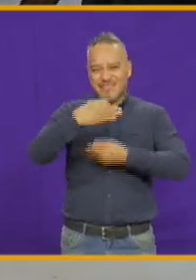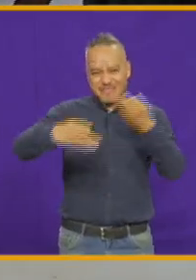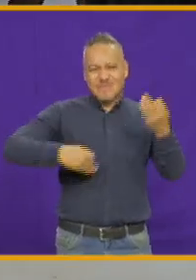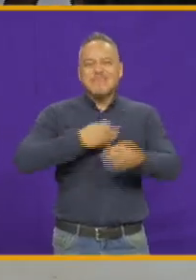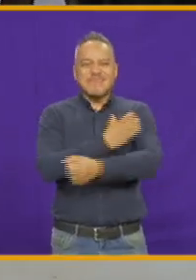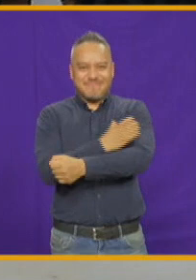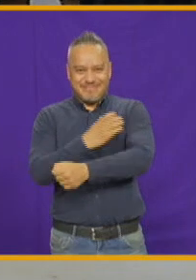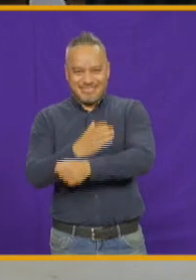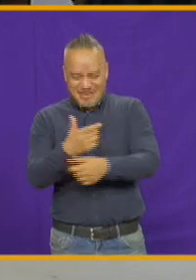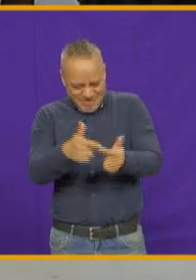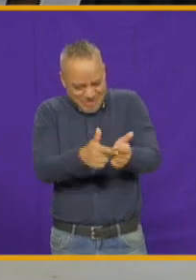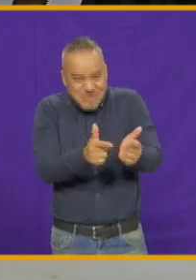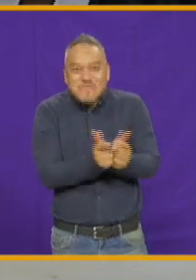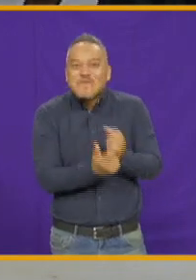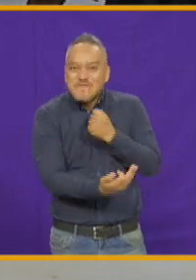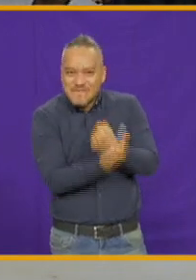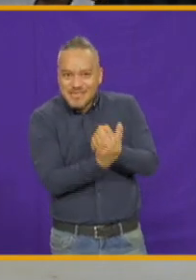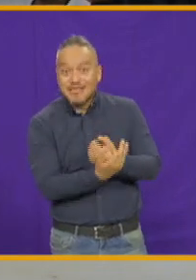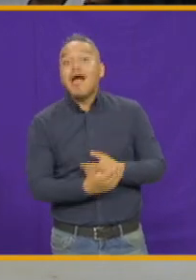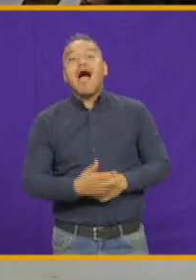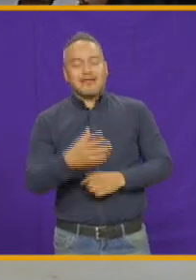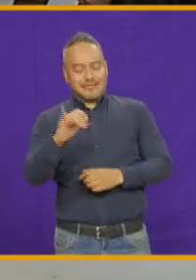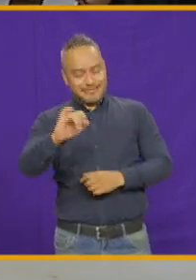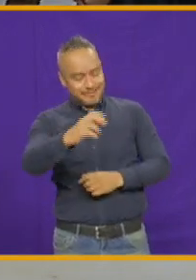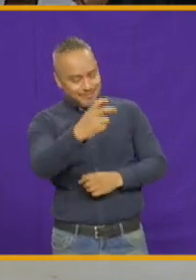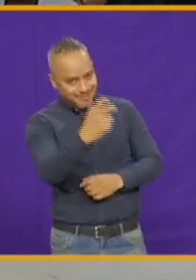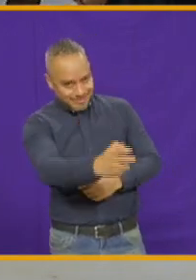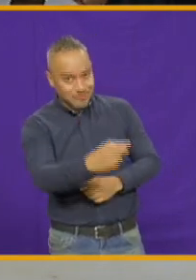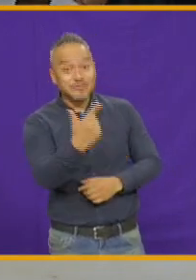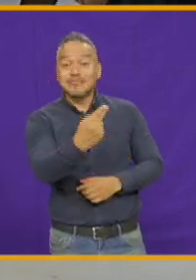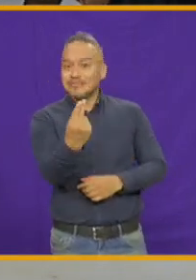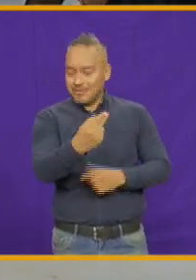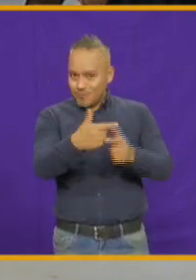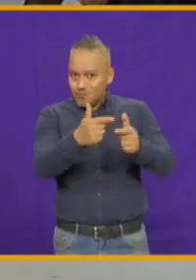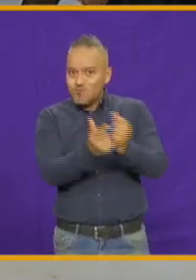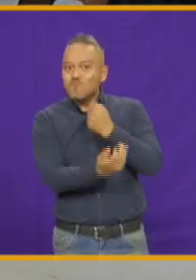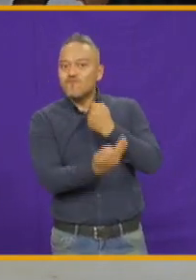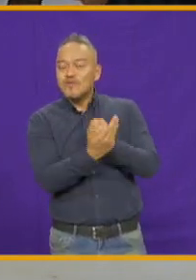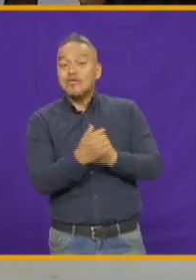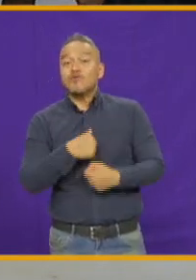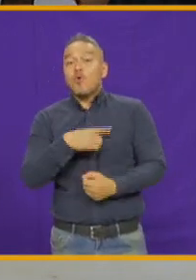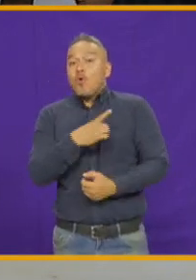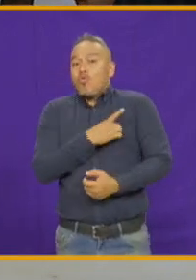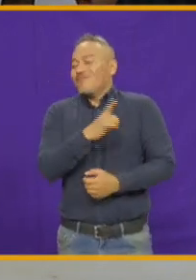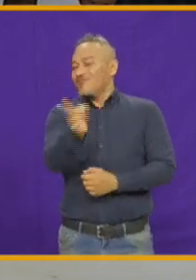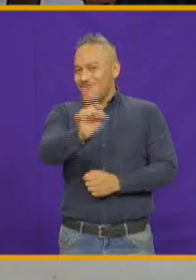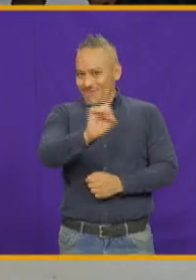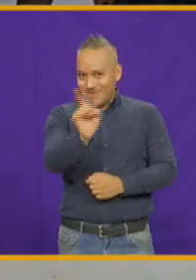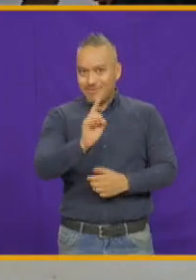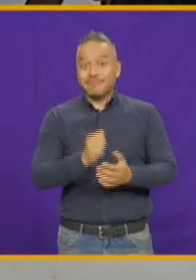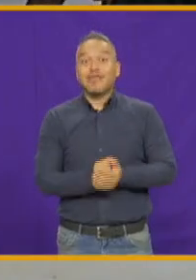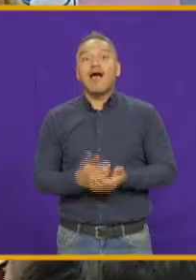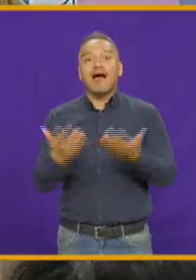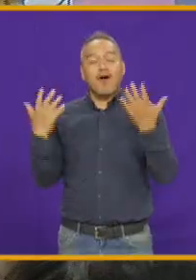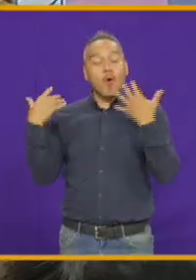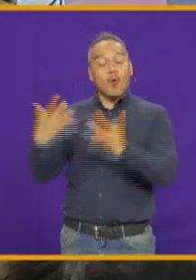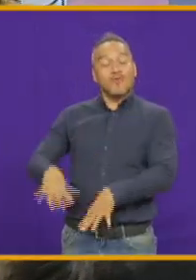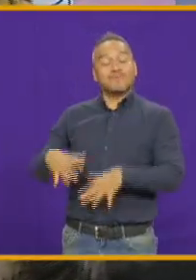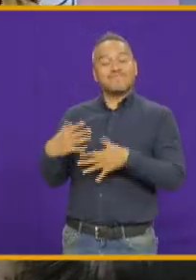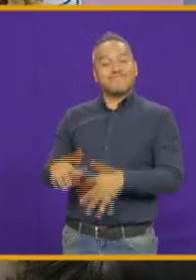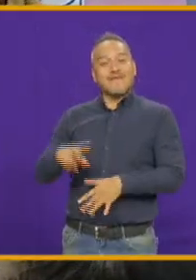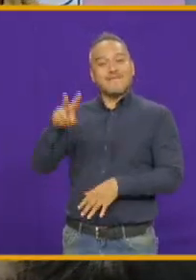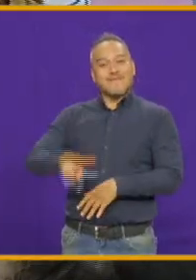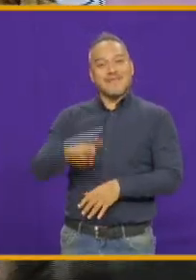la tribu Ese es el punto de esto es que nadie se sienta que estamos solas pues qué maravilla las felicito a todas